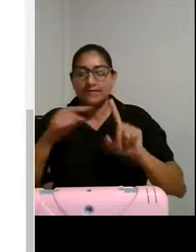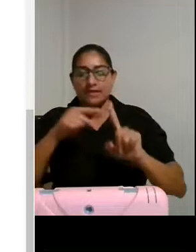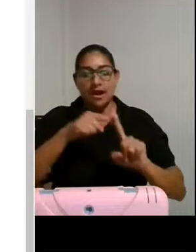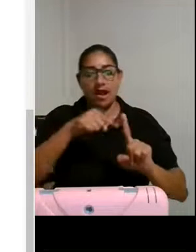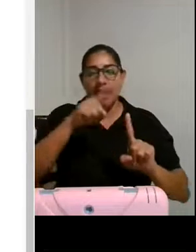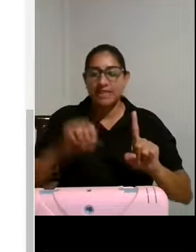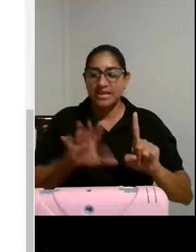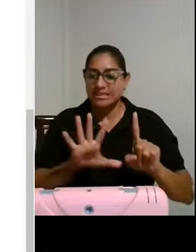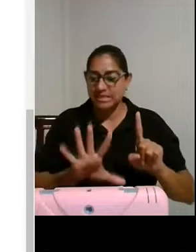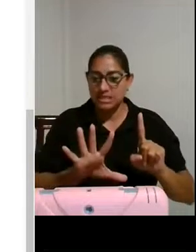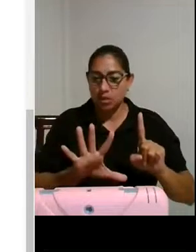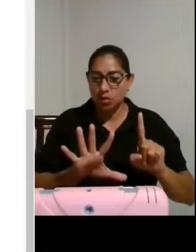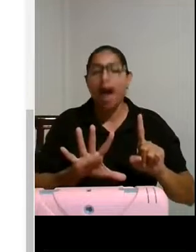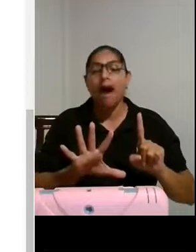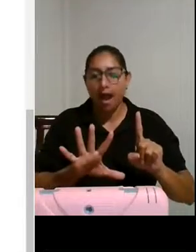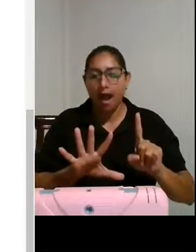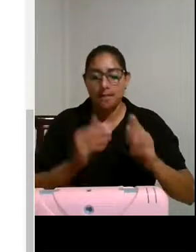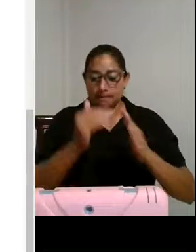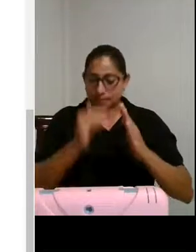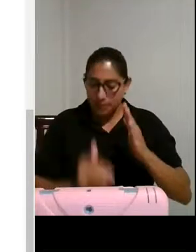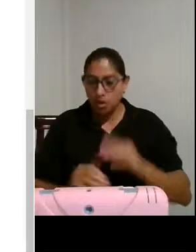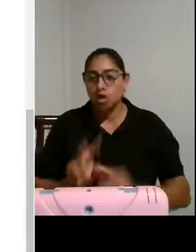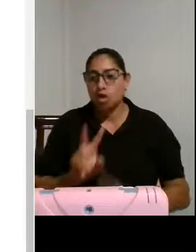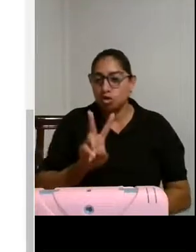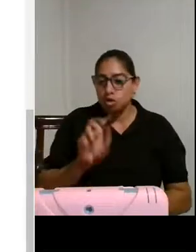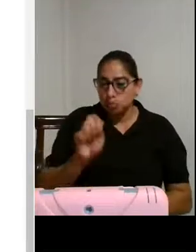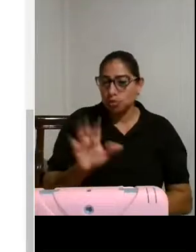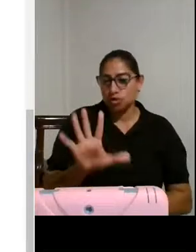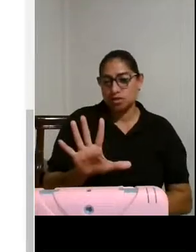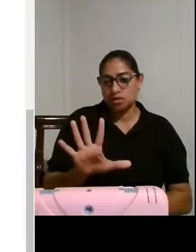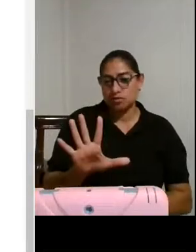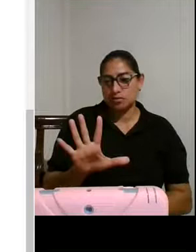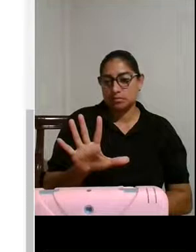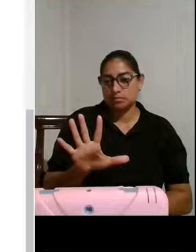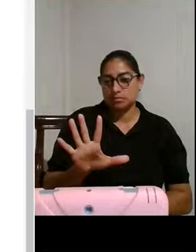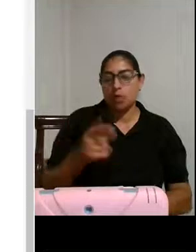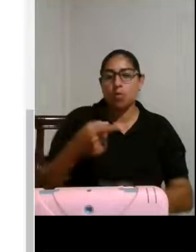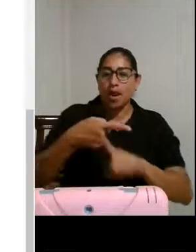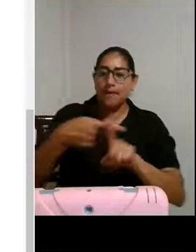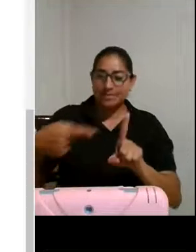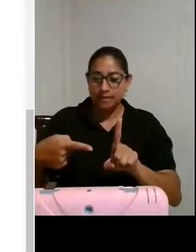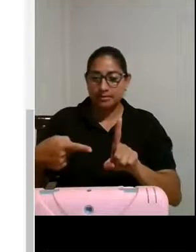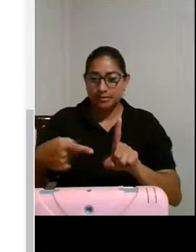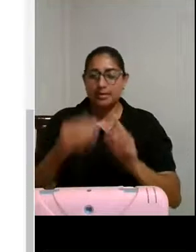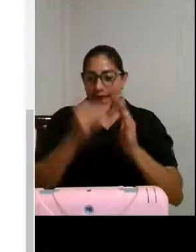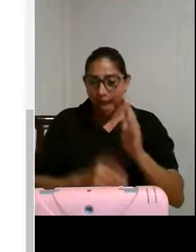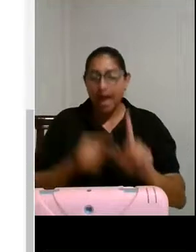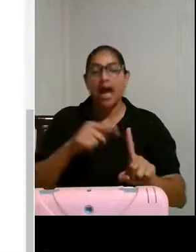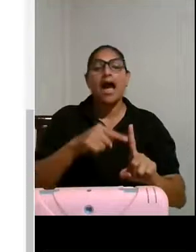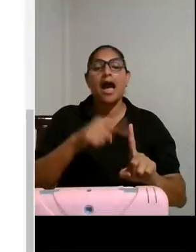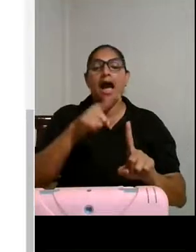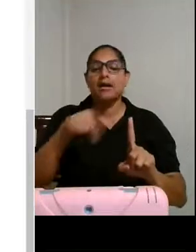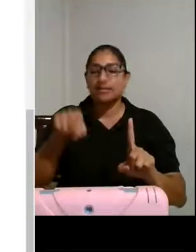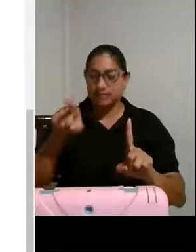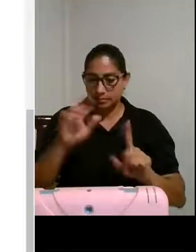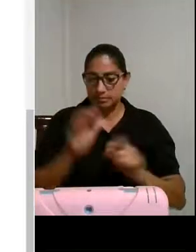Los economistas utilizan mucho lo que son derivadas, las ingenierías tal vez mucho